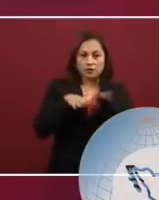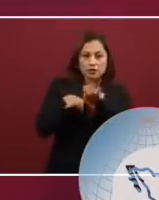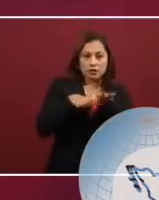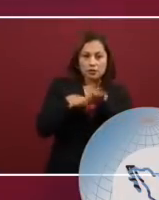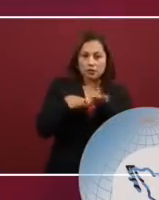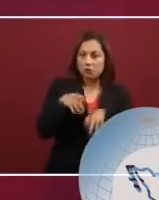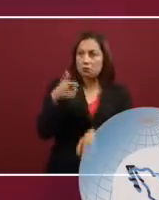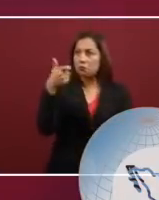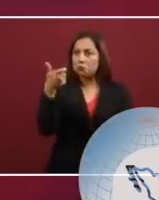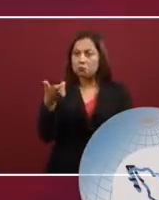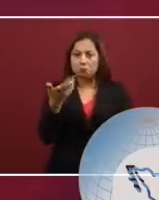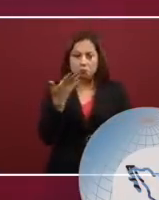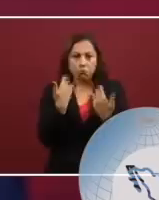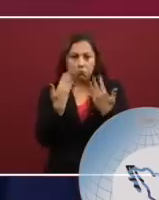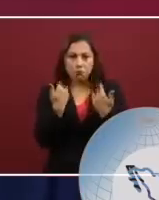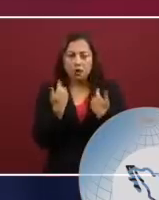y los trabajadores